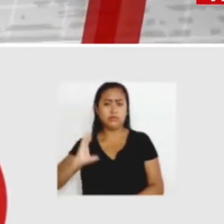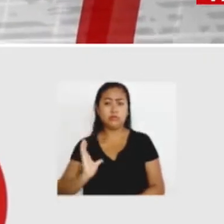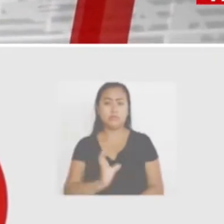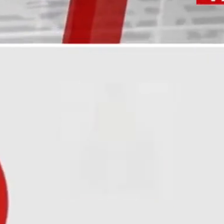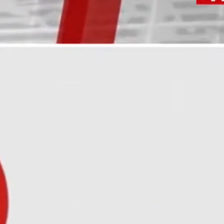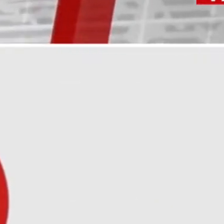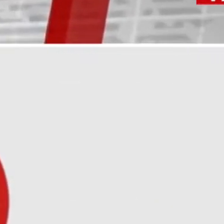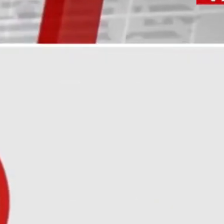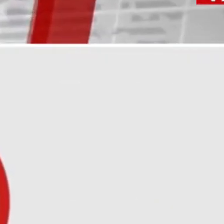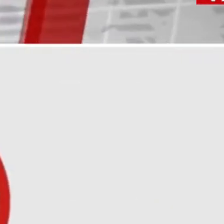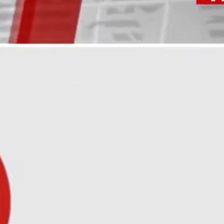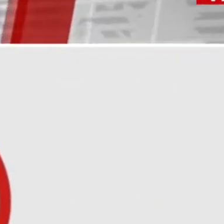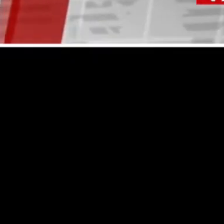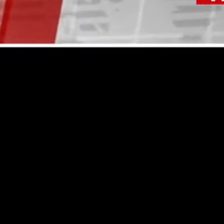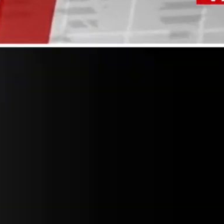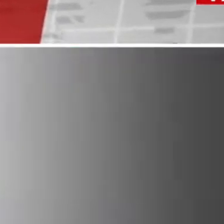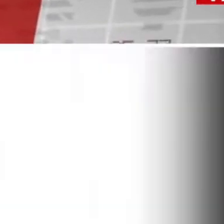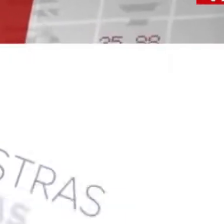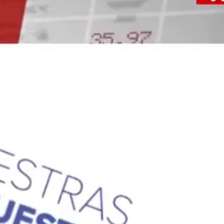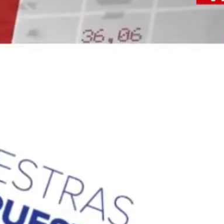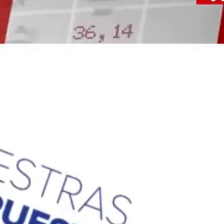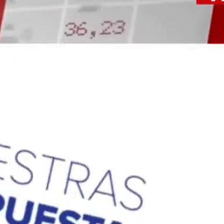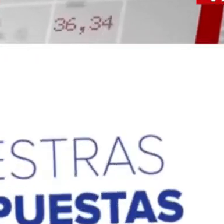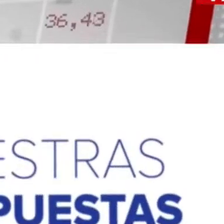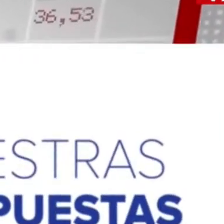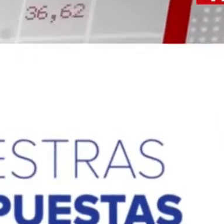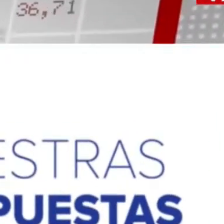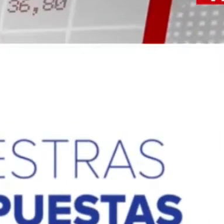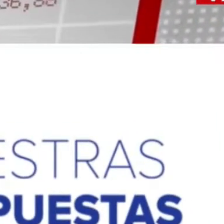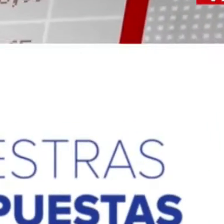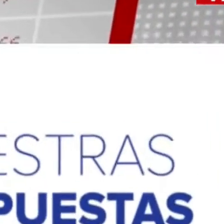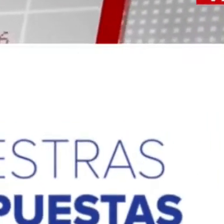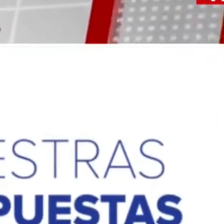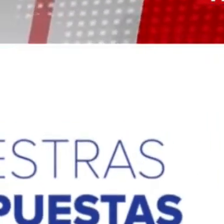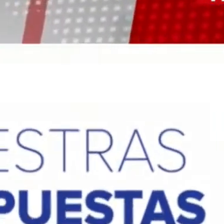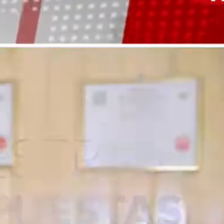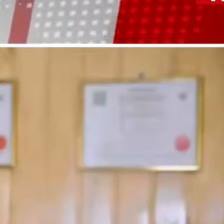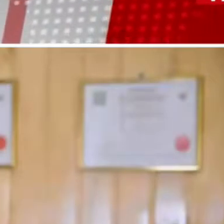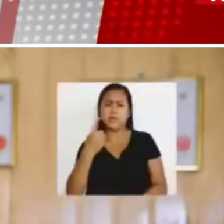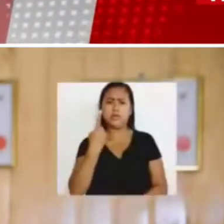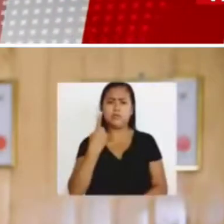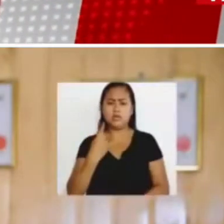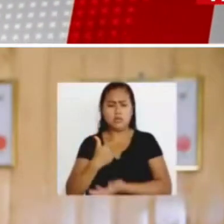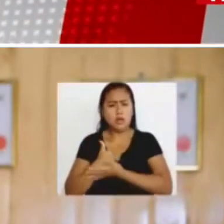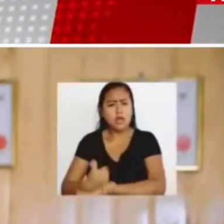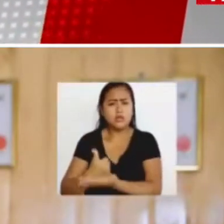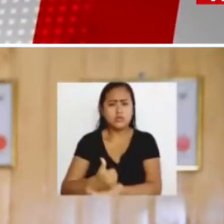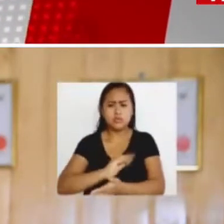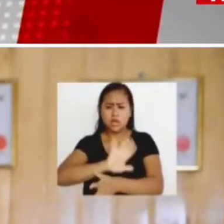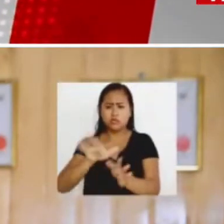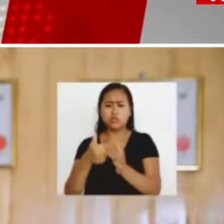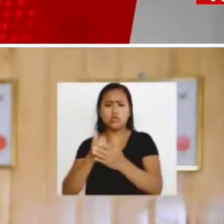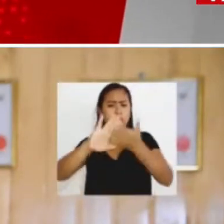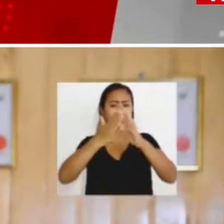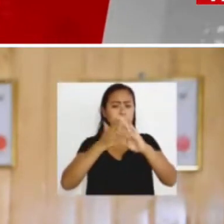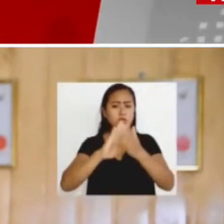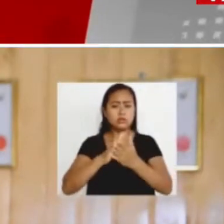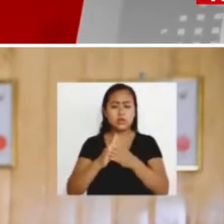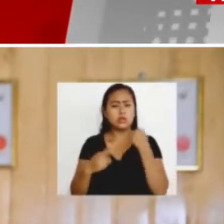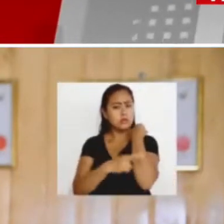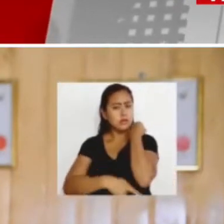Y nosotros, desde que hemos iniciado esta campaña, hemos dicho de que vamos a pedir que se declare emergencia el